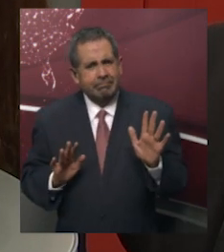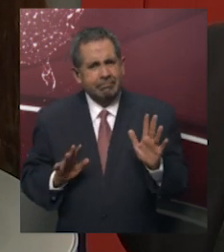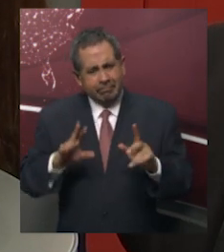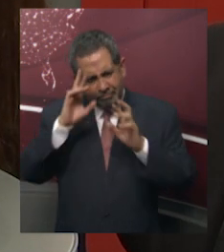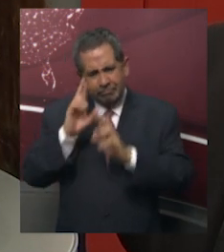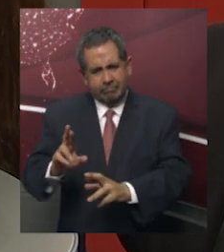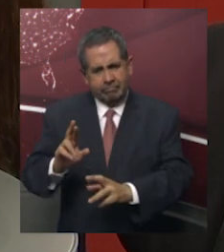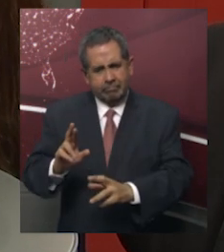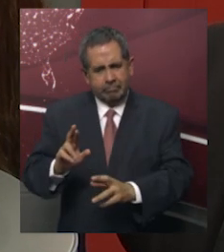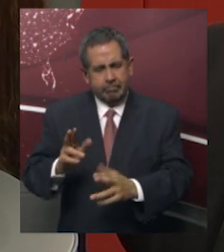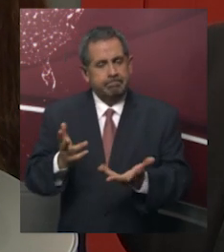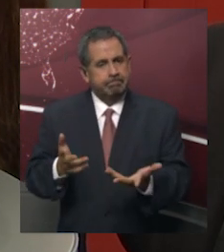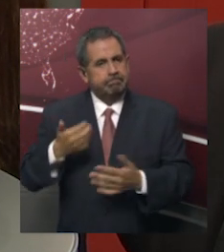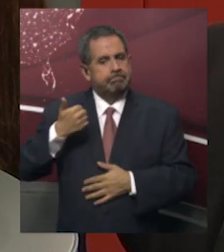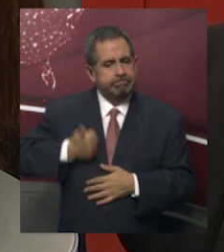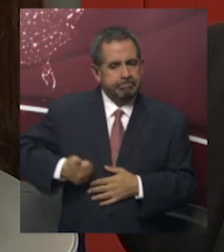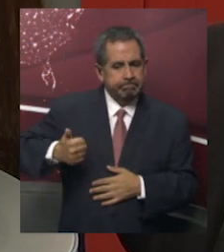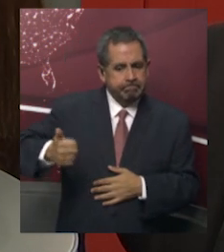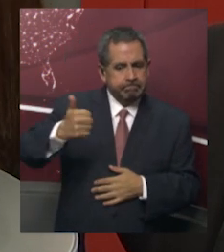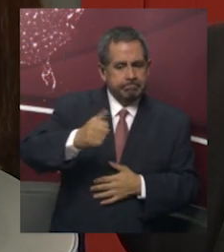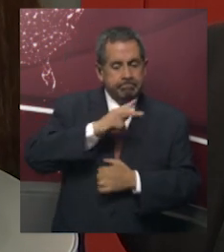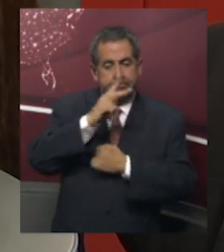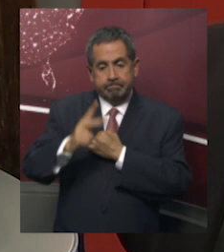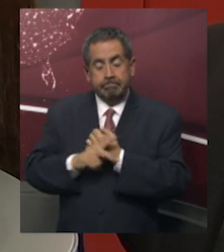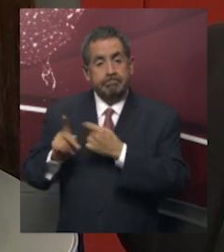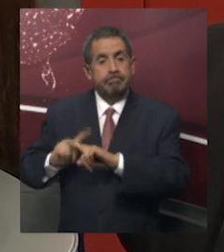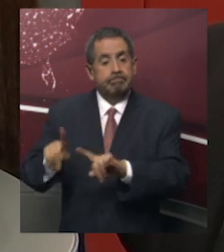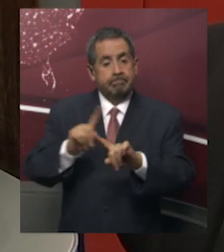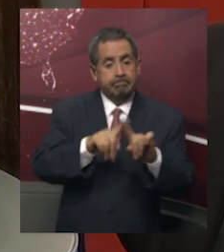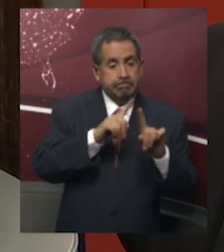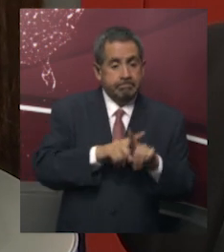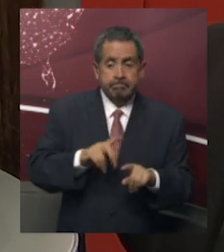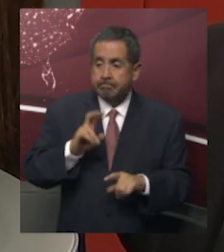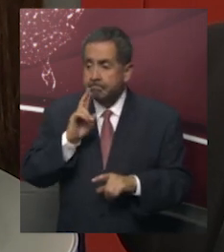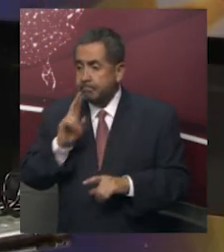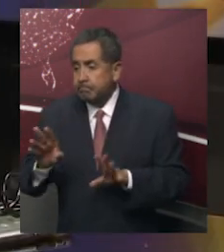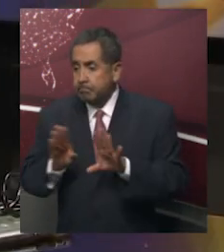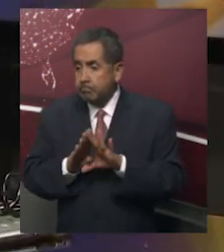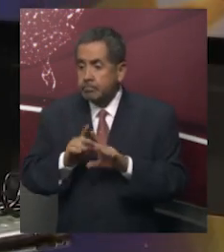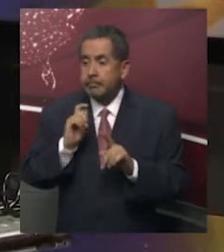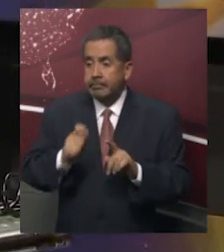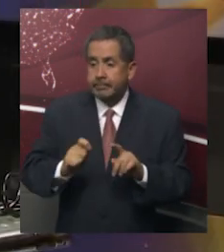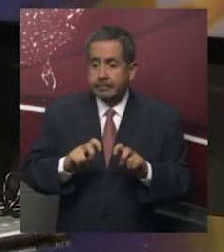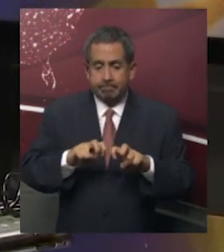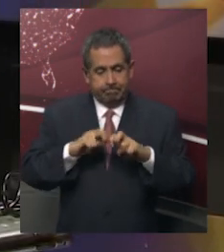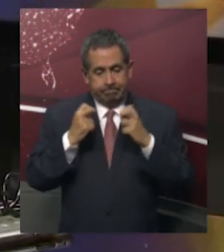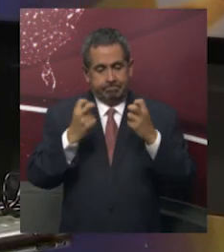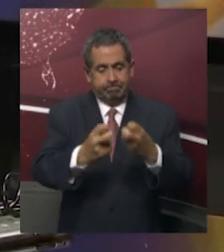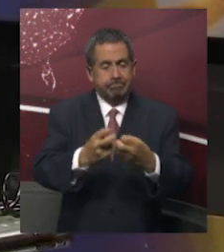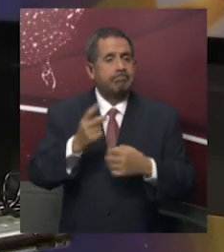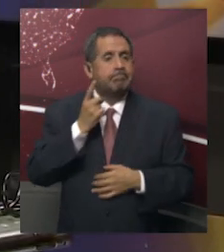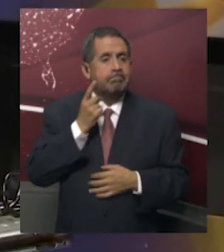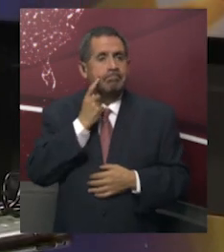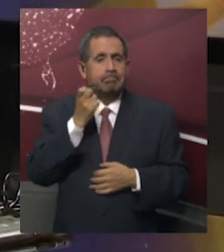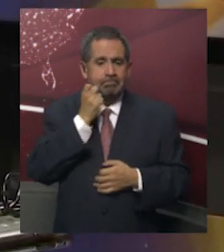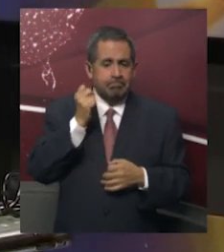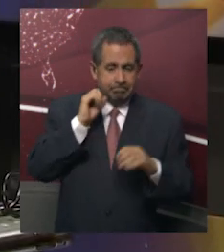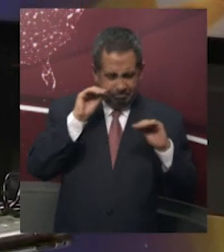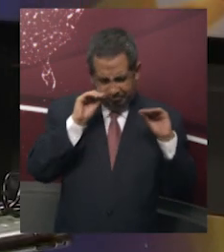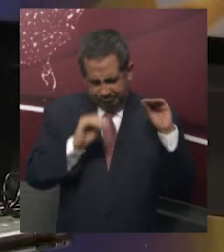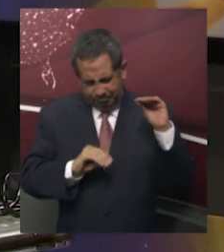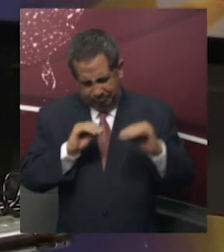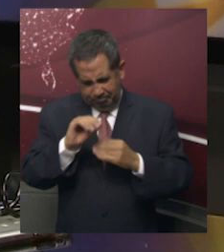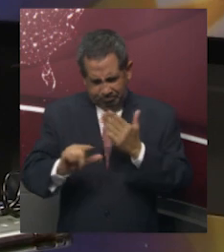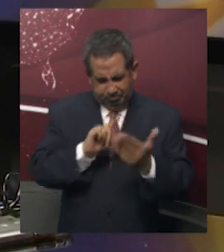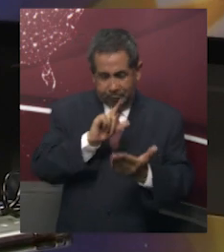va teniendo diferentes retos, pero ahí están los resultados en cómo implementando, insisto, los grandes